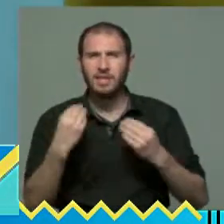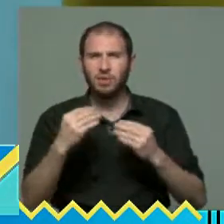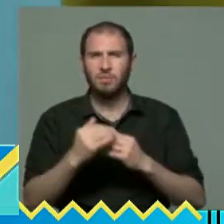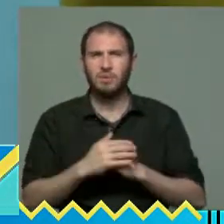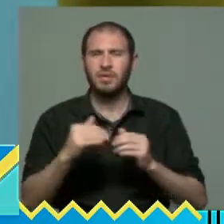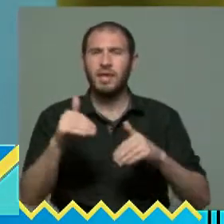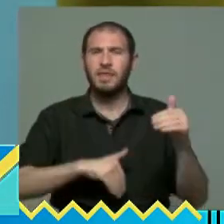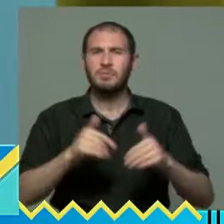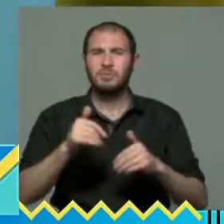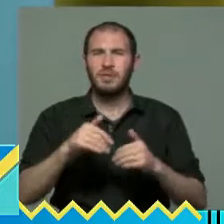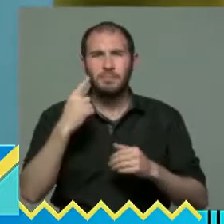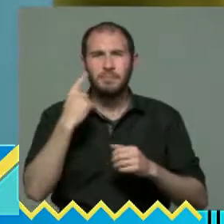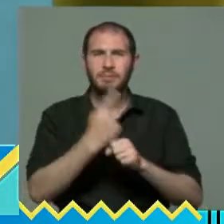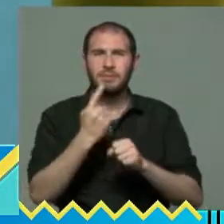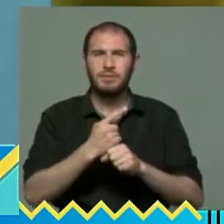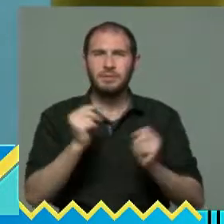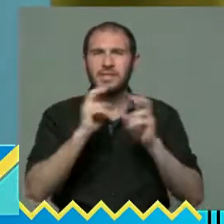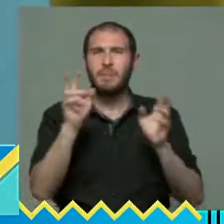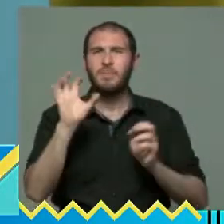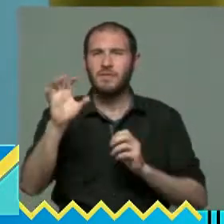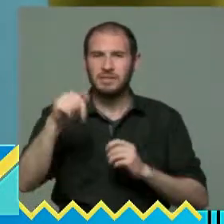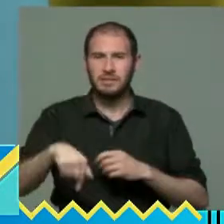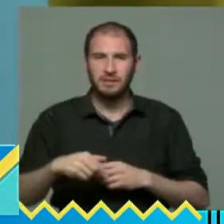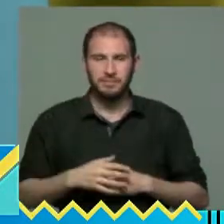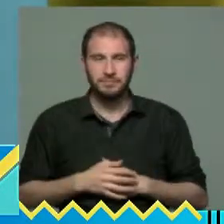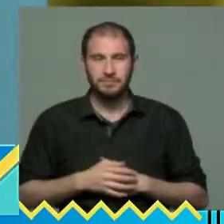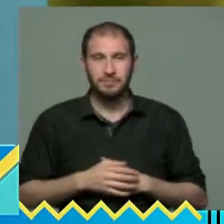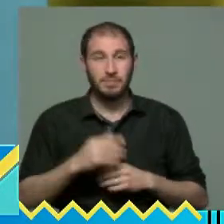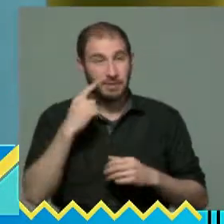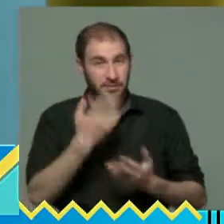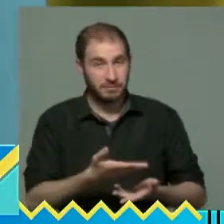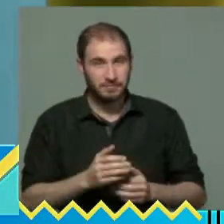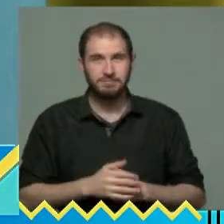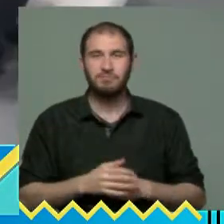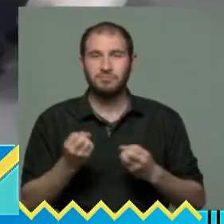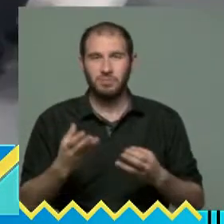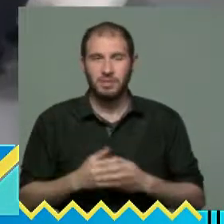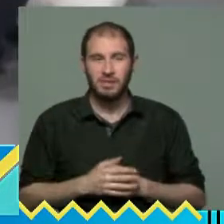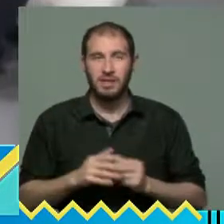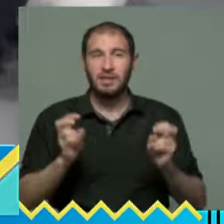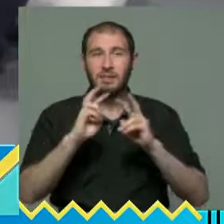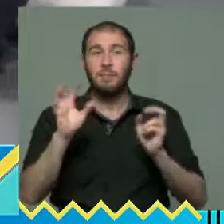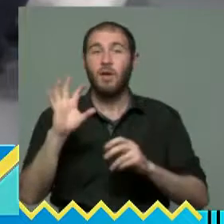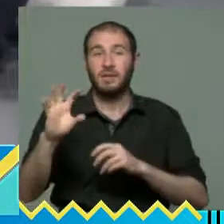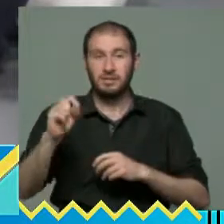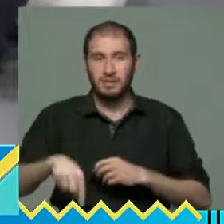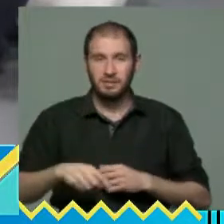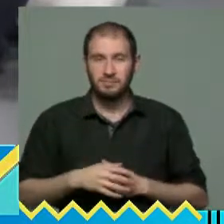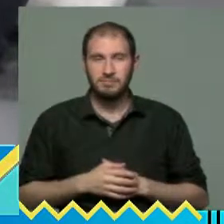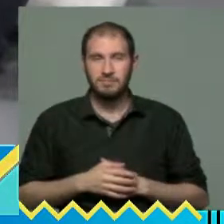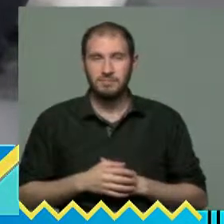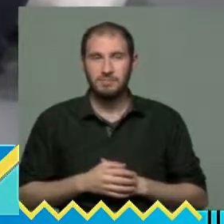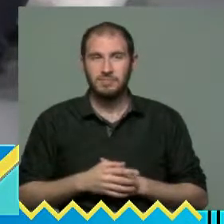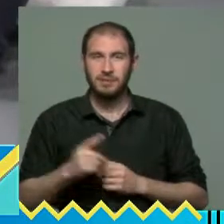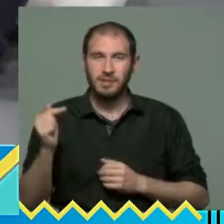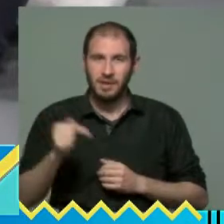estos resultados legislativos. Empecemos a nivel provincial. Empezamos con usted, Carlos. ¿Cómo no? A nivel provincial fue